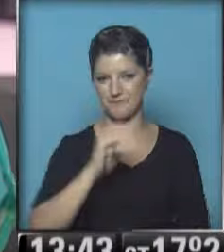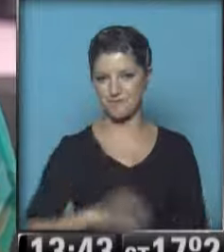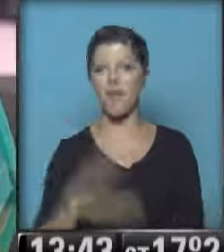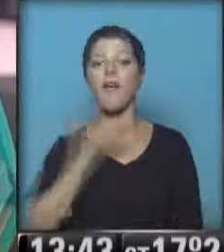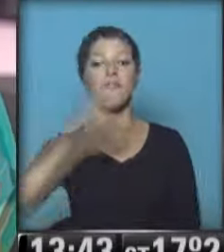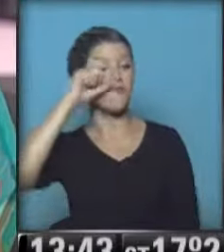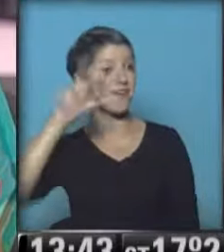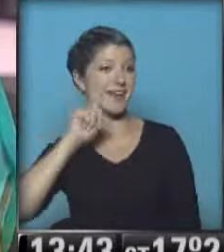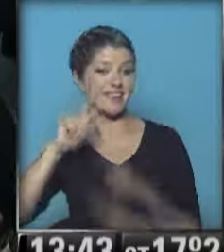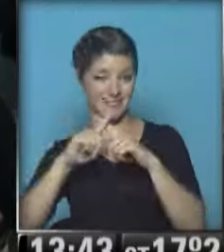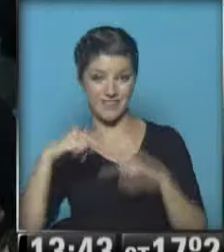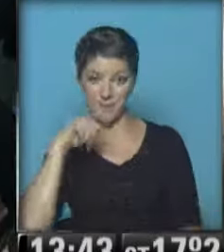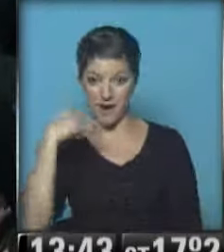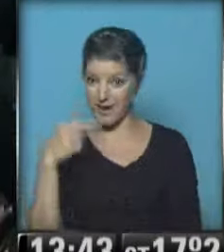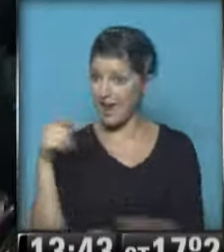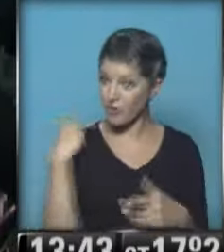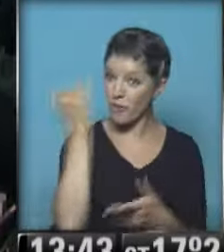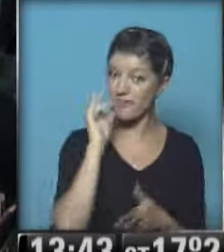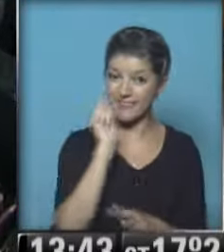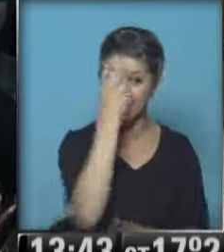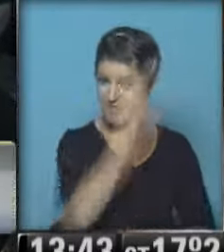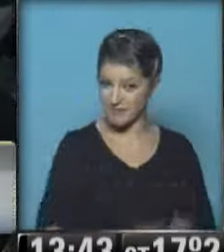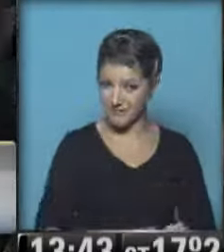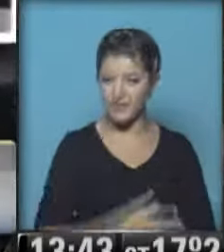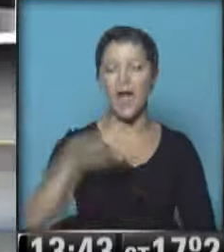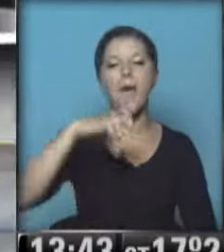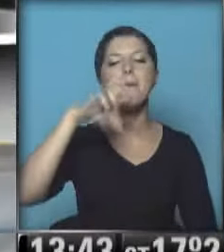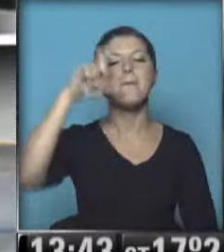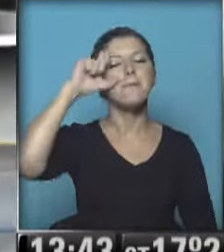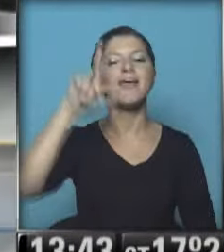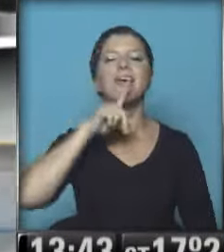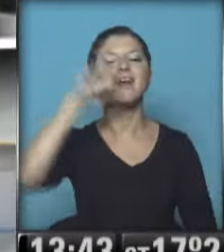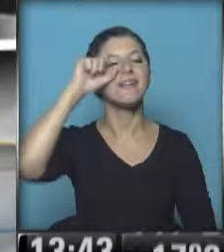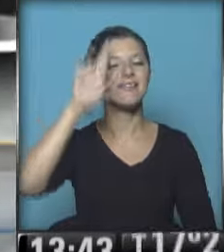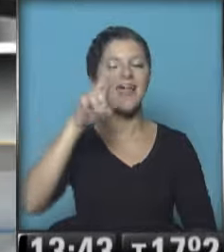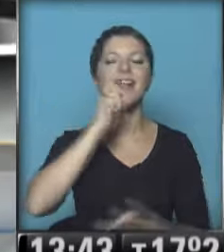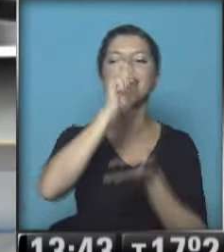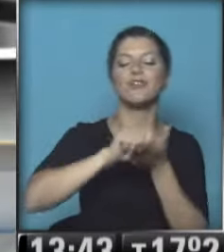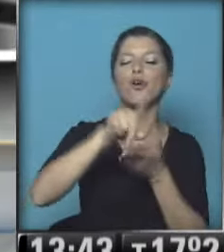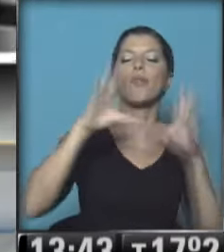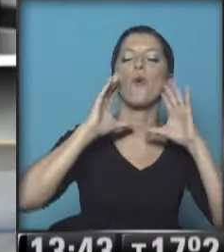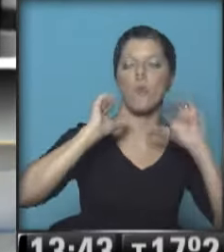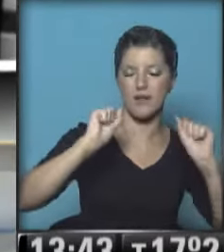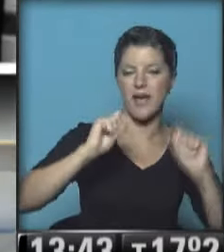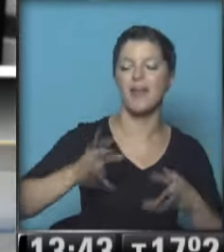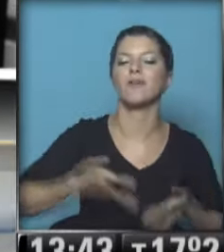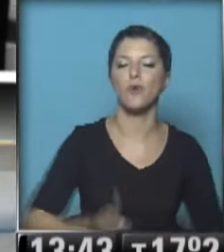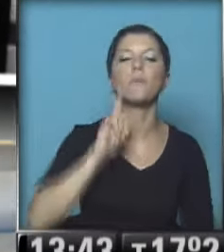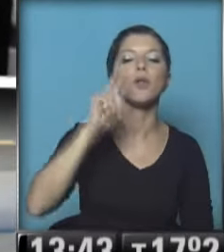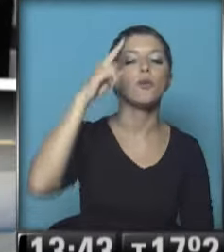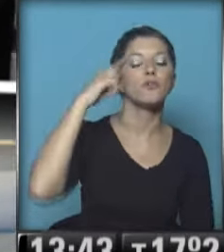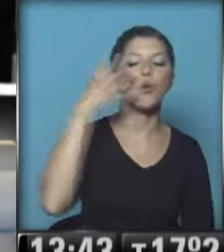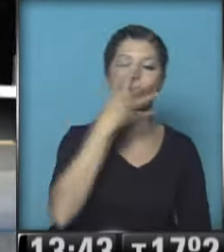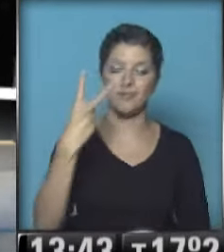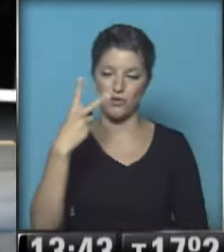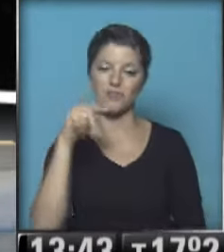Mañana. Félix, mañana. Vamos con la incógnita. Revelamos la incógnita. Atención, Peter Handke, escritor austríaco, nacido un 6 de octubre de 1942, es nuestro